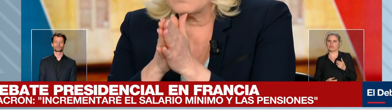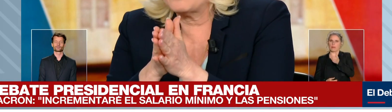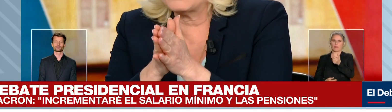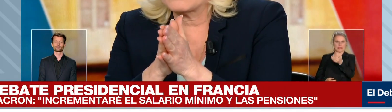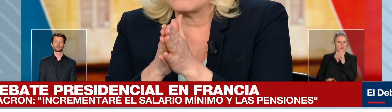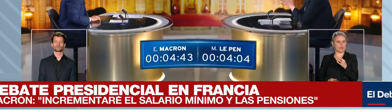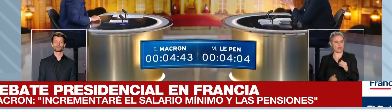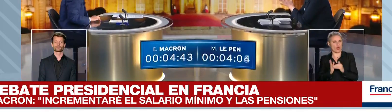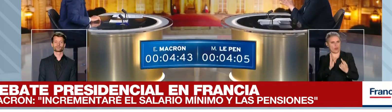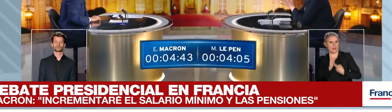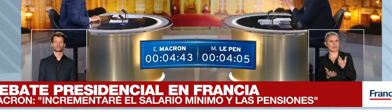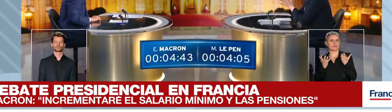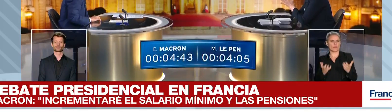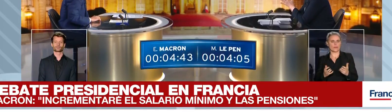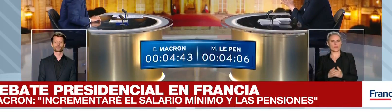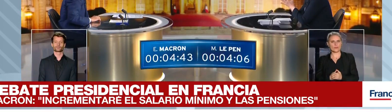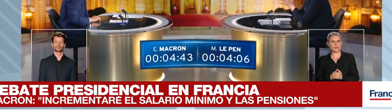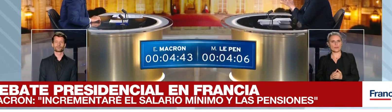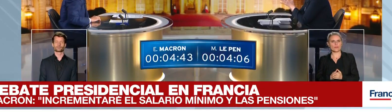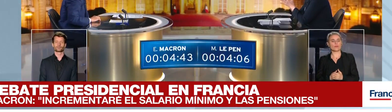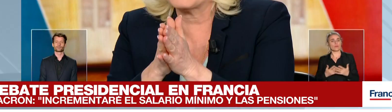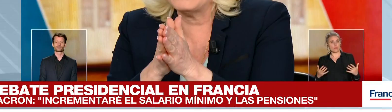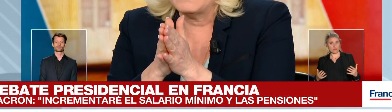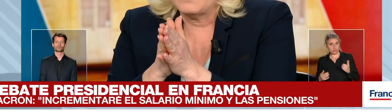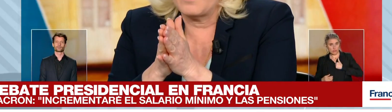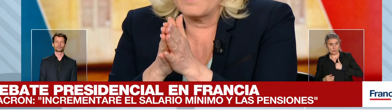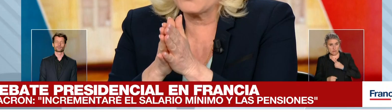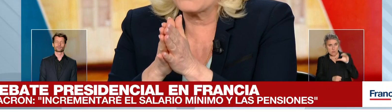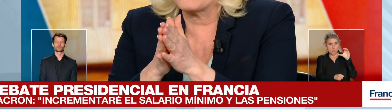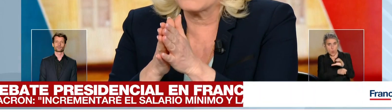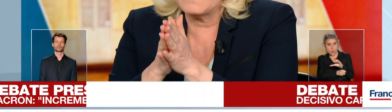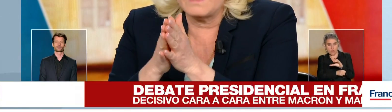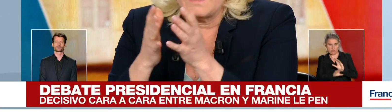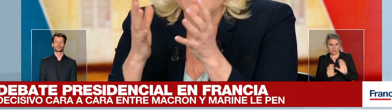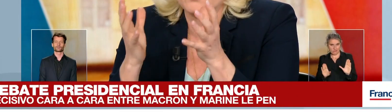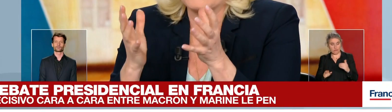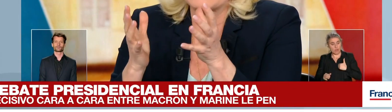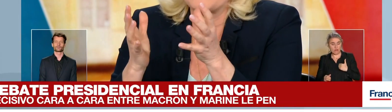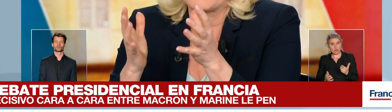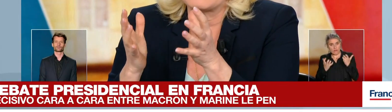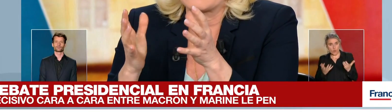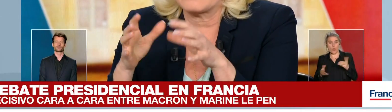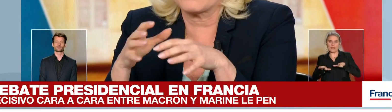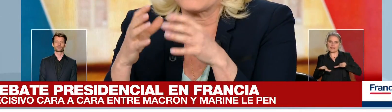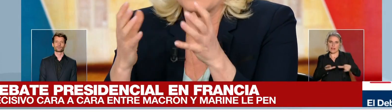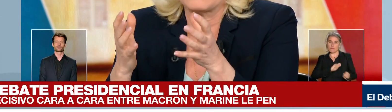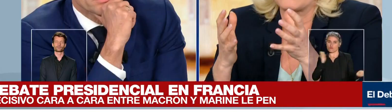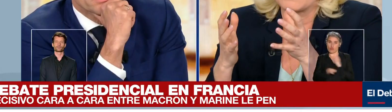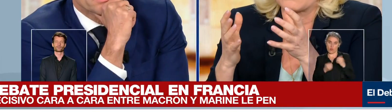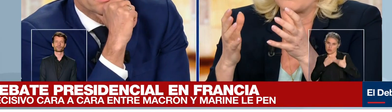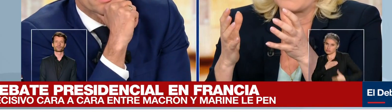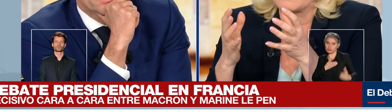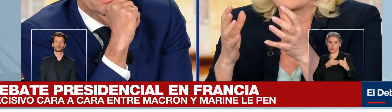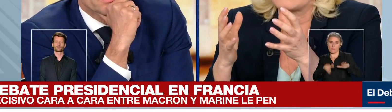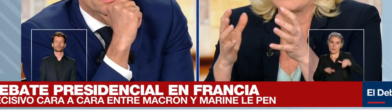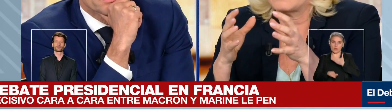para recordar, como usted lo dijo, que la medida de bloqueo, yo no me opongo a ella, pero a lo que me opongo es